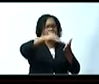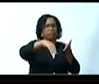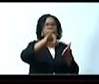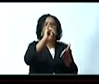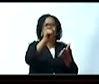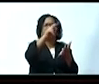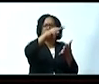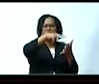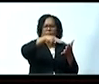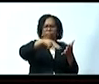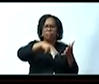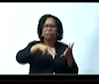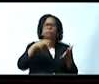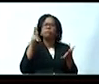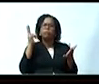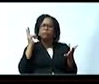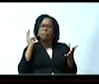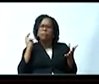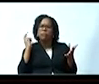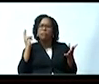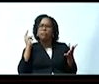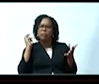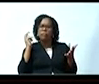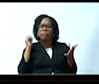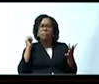muchos diputados por votar de los que están aquí.